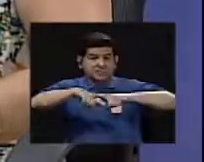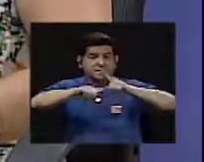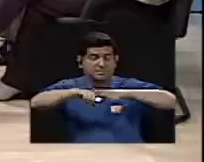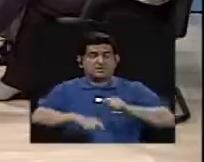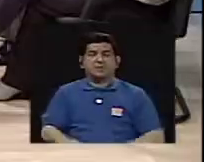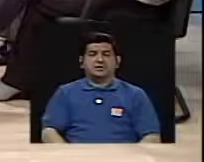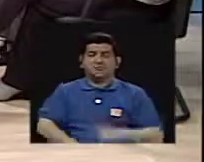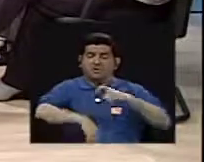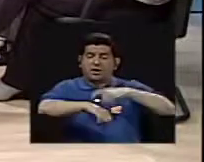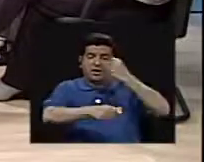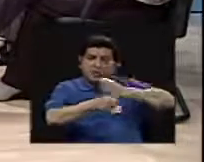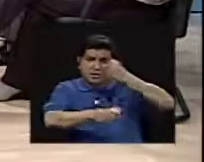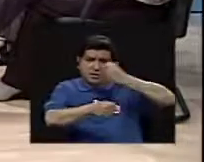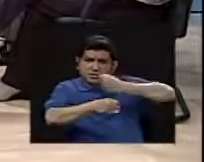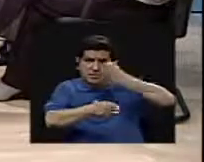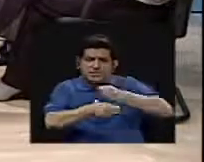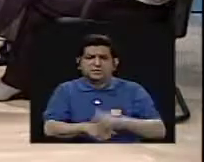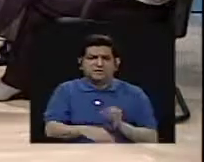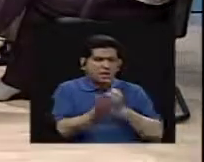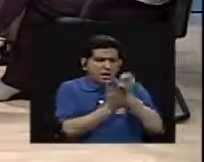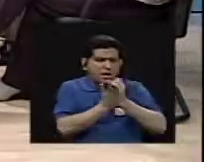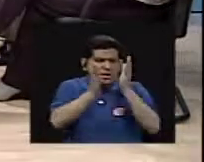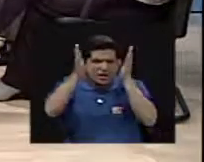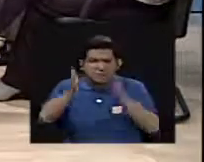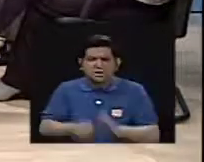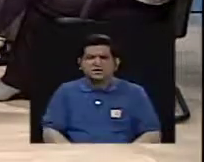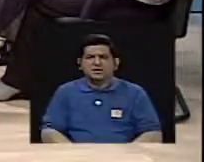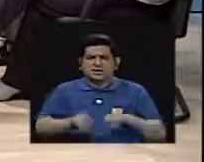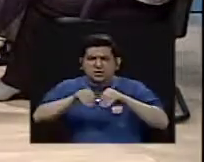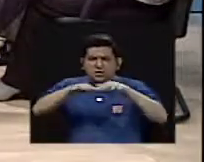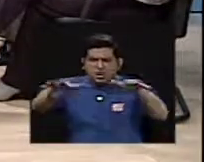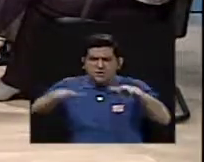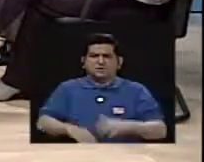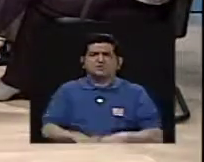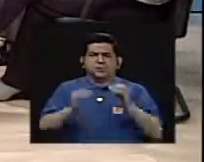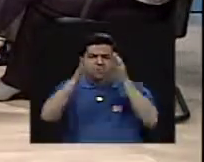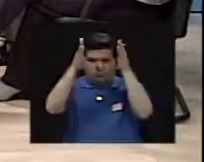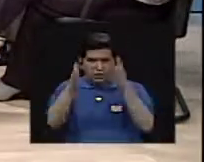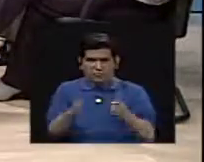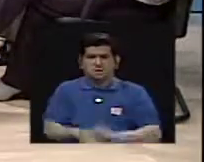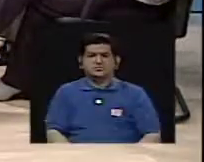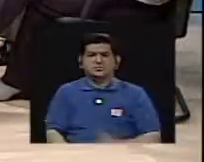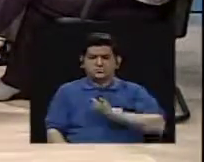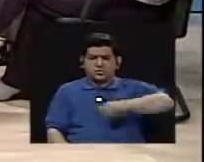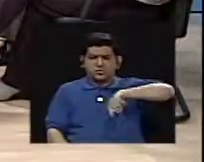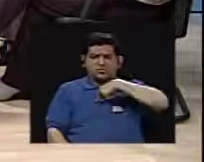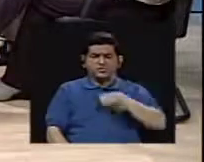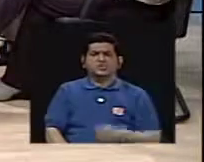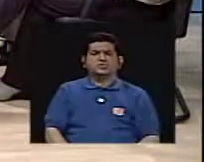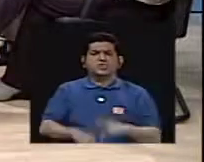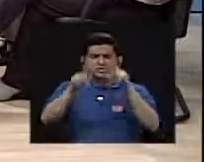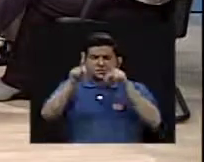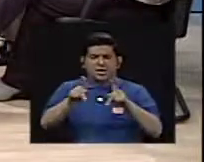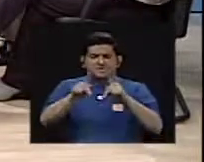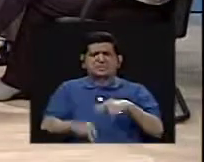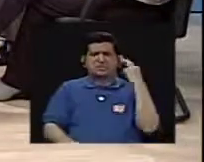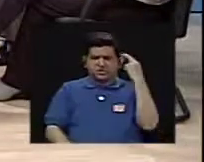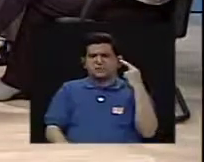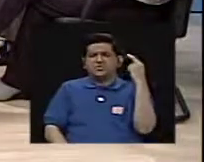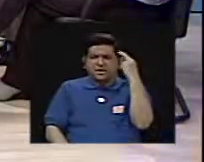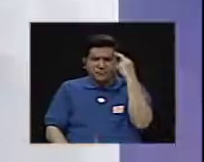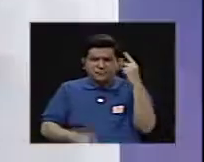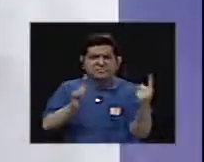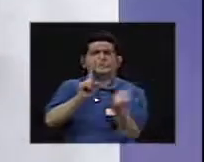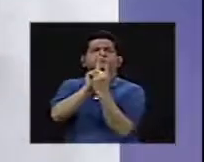la ventaja de que a la hora que trabajamos con investigadores, con extensionistas, con docentes, nos encontramos con gente que es reflexiva de por sí.